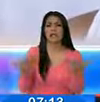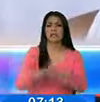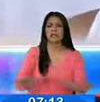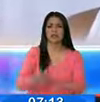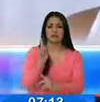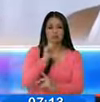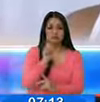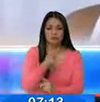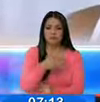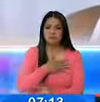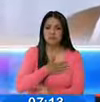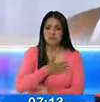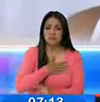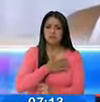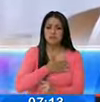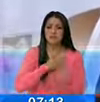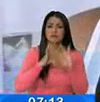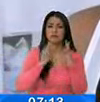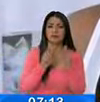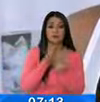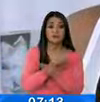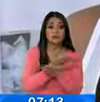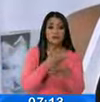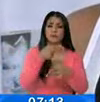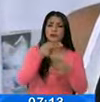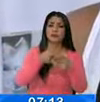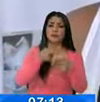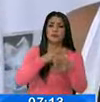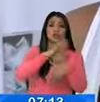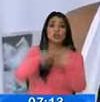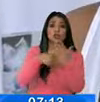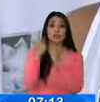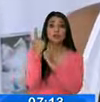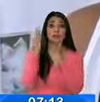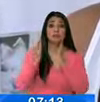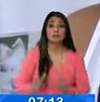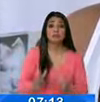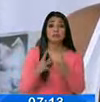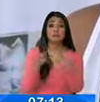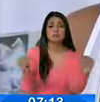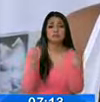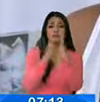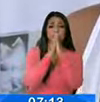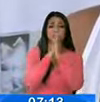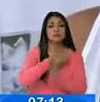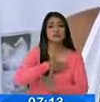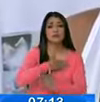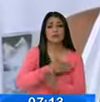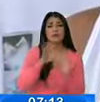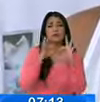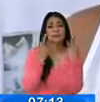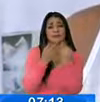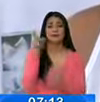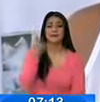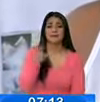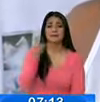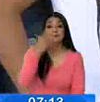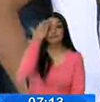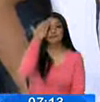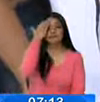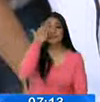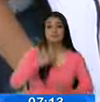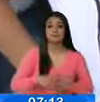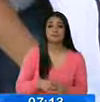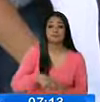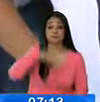que venga a conocer los nombres de todos los militares que han desaparecido por favor los familiares necesitan saber la